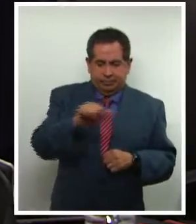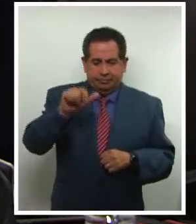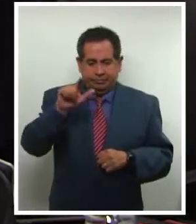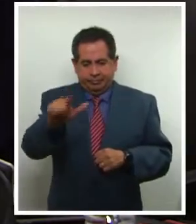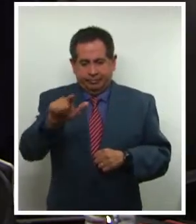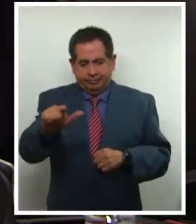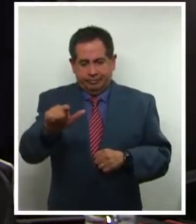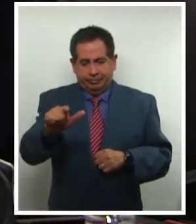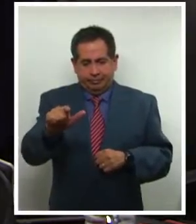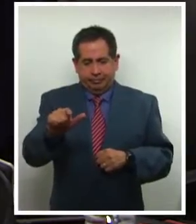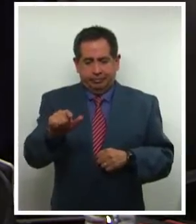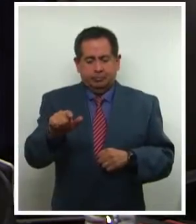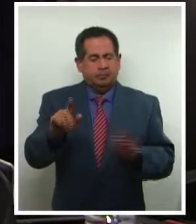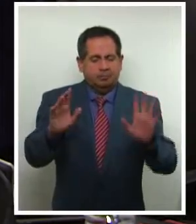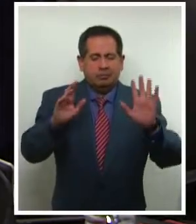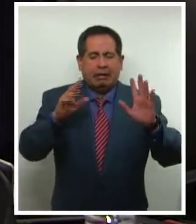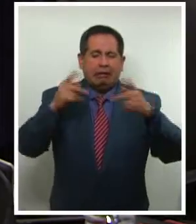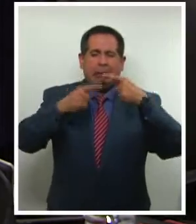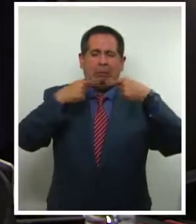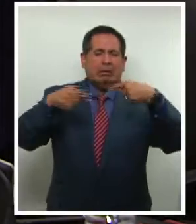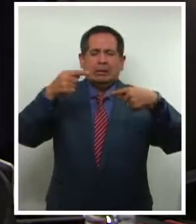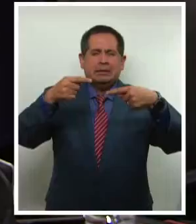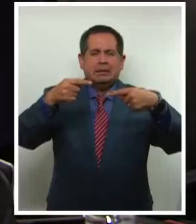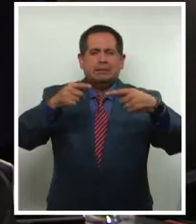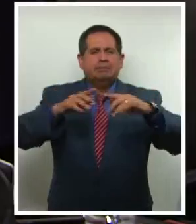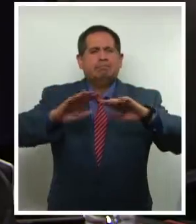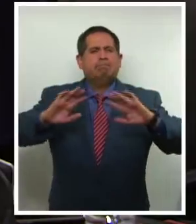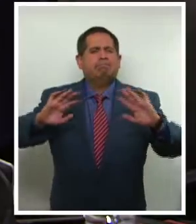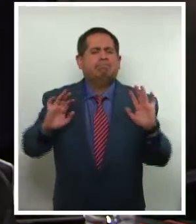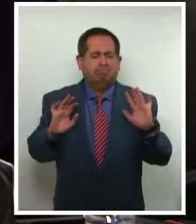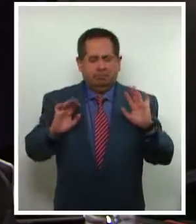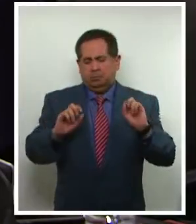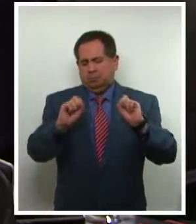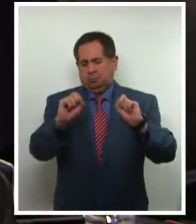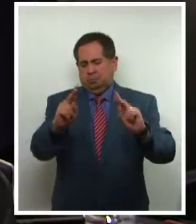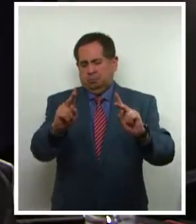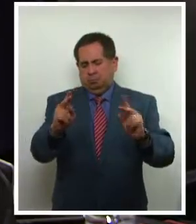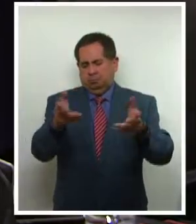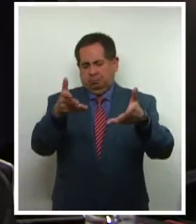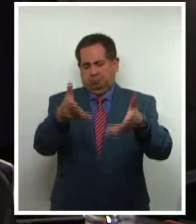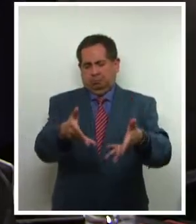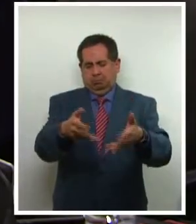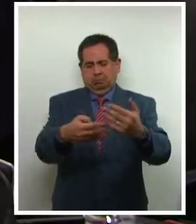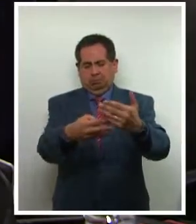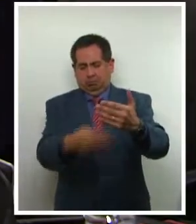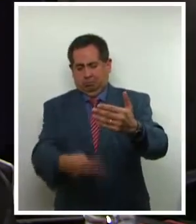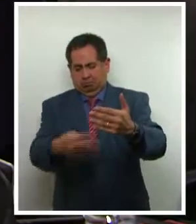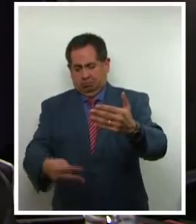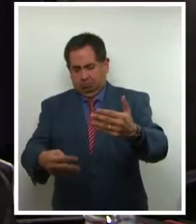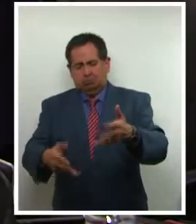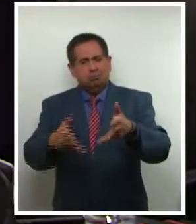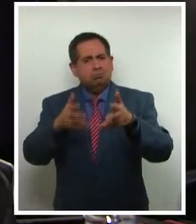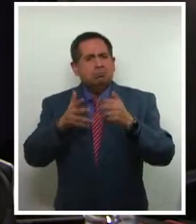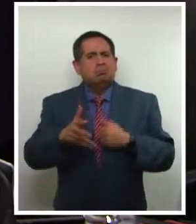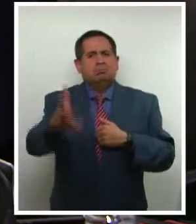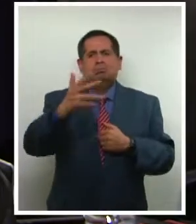1916-1917 se ataron las manos precisamente para evitar que en la posteridad quedara como legado el disenso